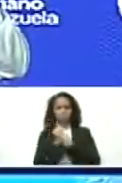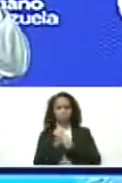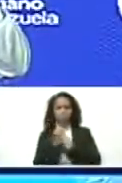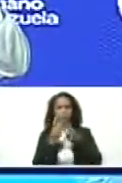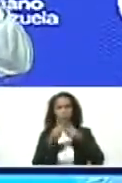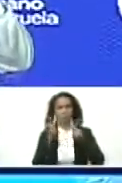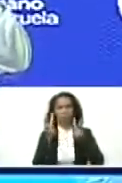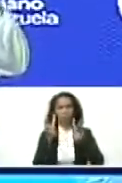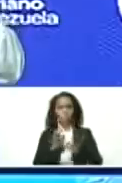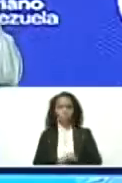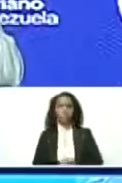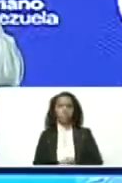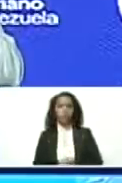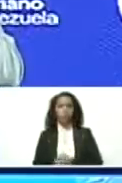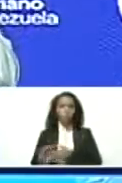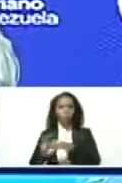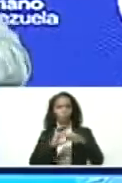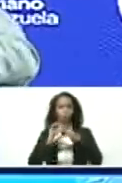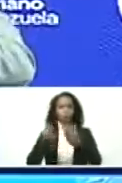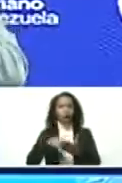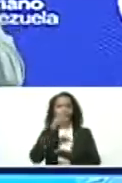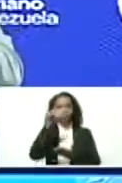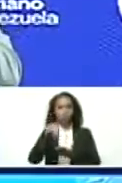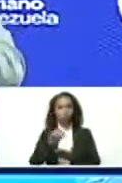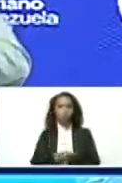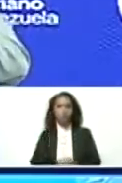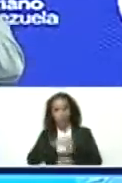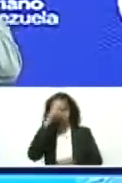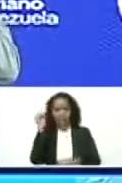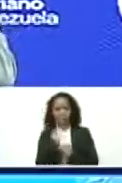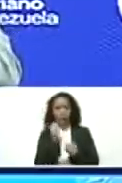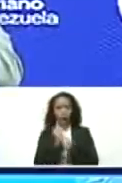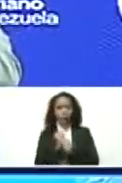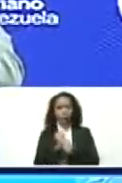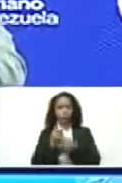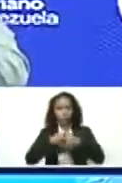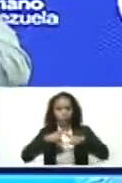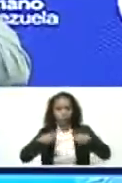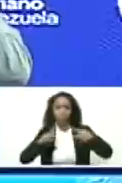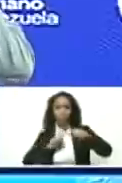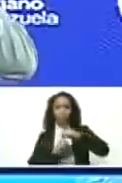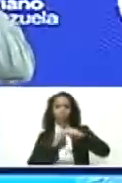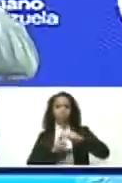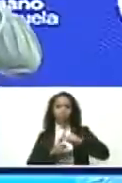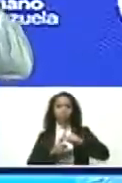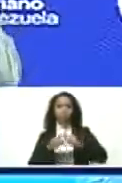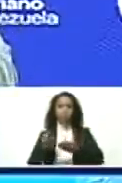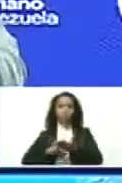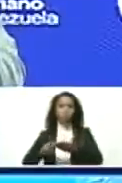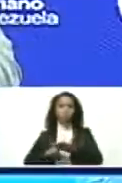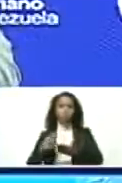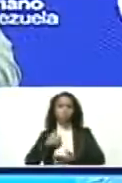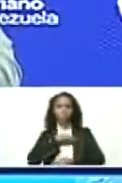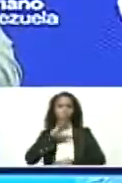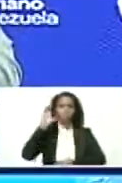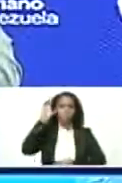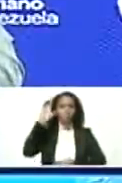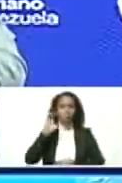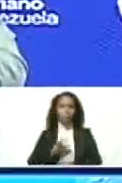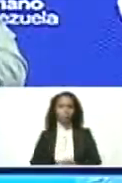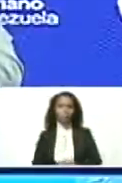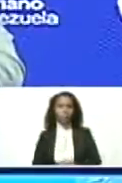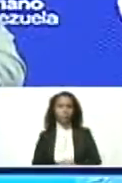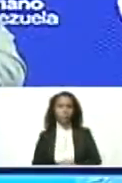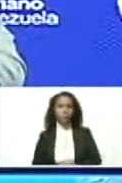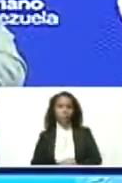paz, por la unión nacional, trabajando por la prosperidad, por la recuperación de nuestra patria.